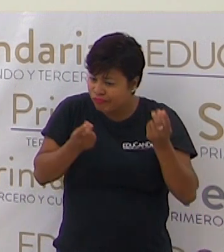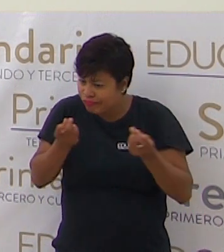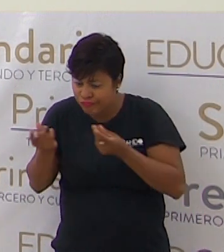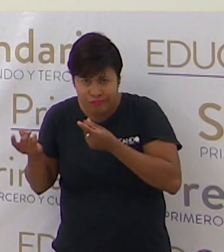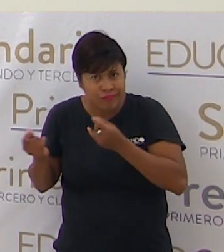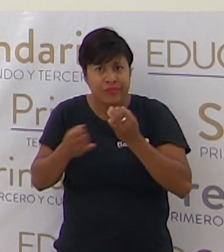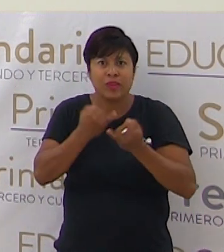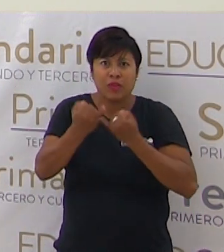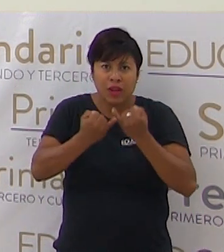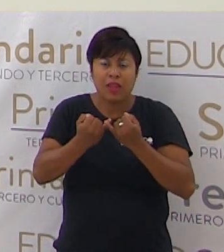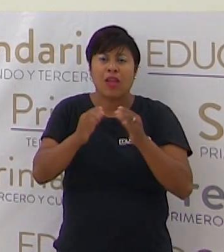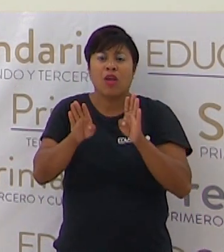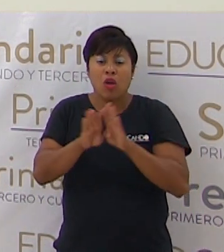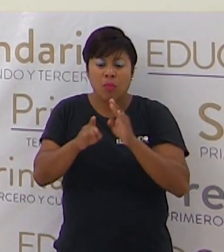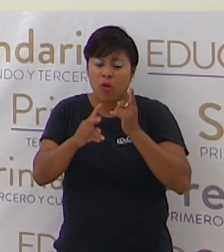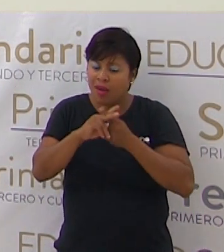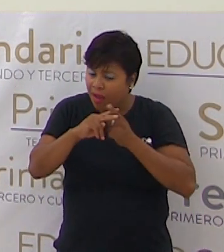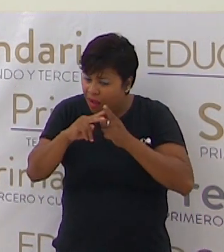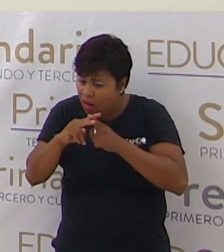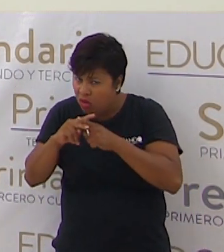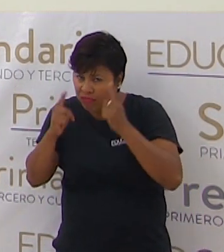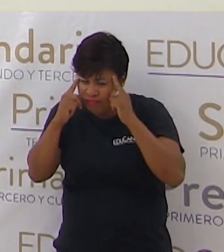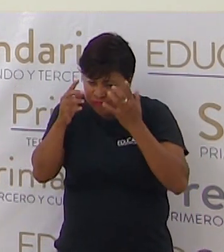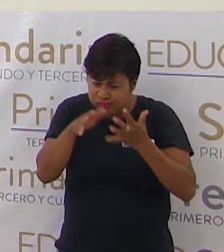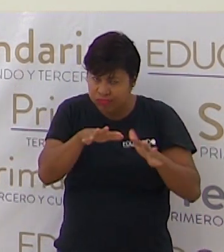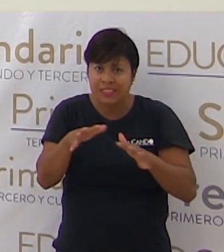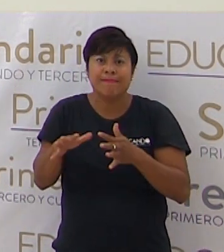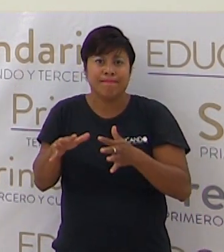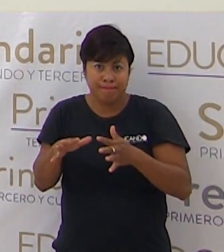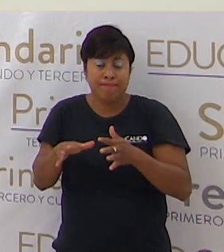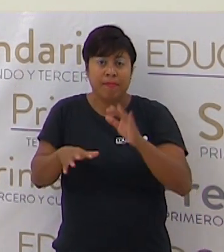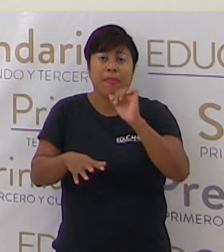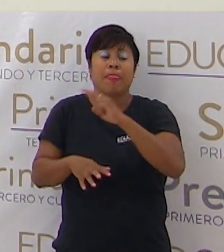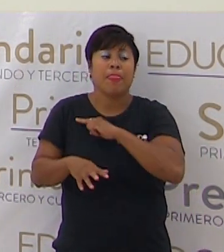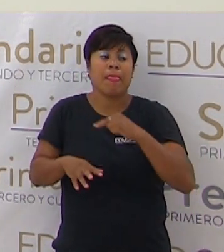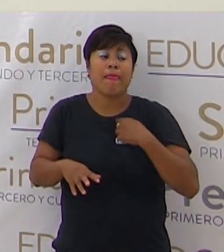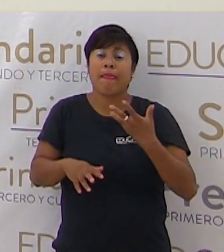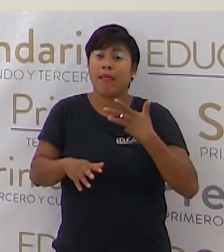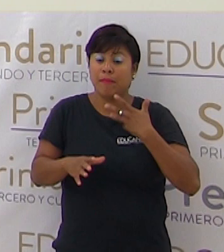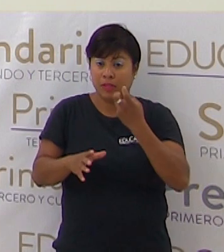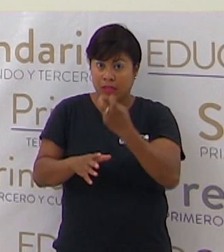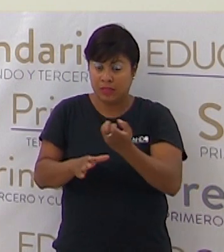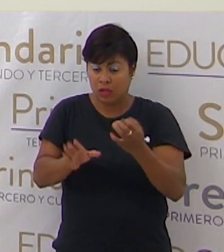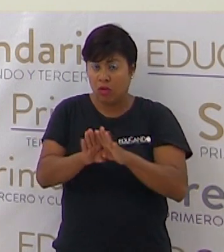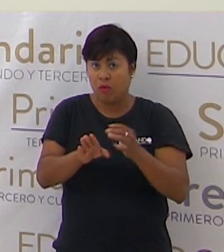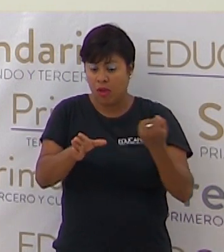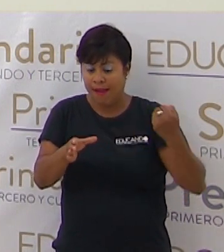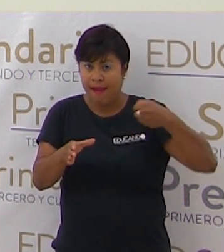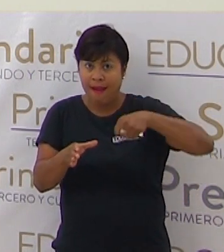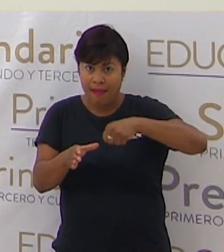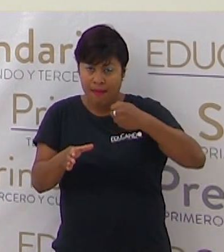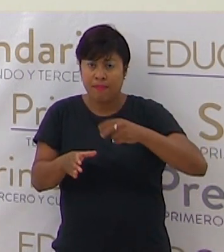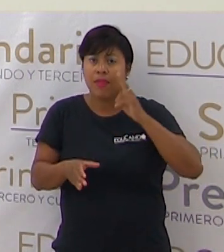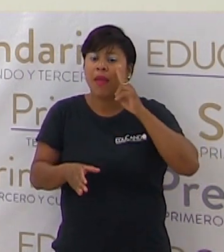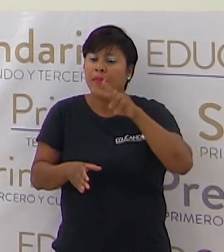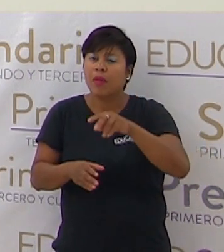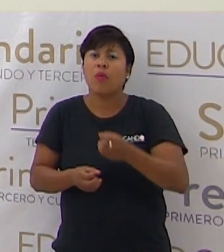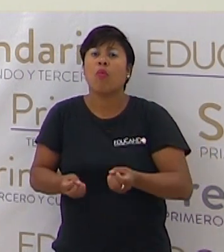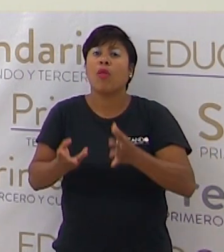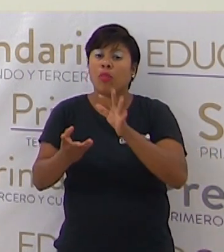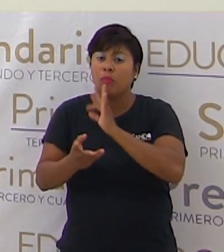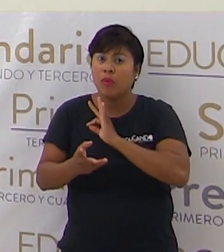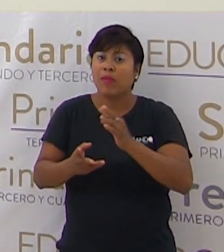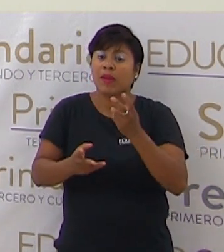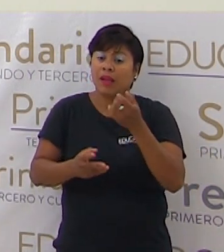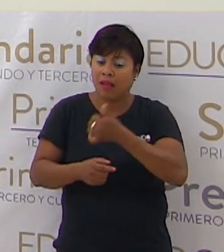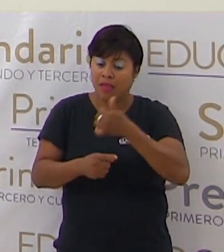a jugar con cálculo, con estimación. Si nosotros tenemos aquí una jarra, vamos a ver a cuánto equivale